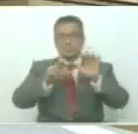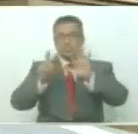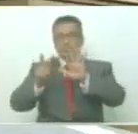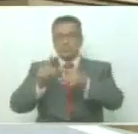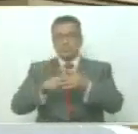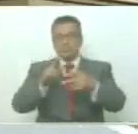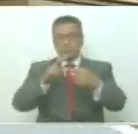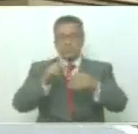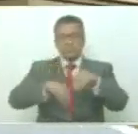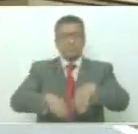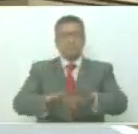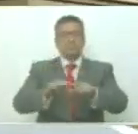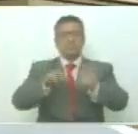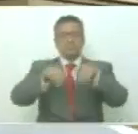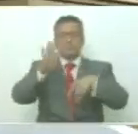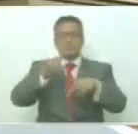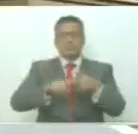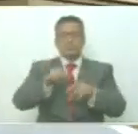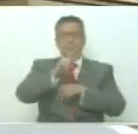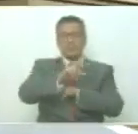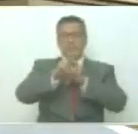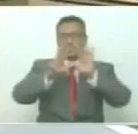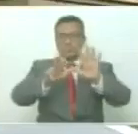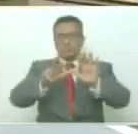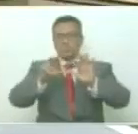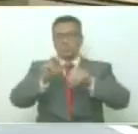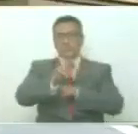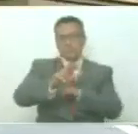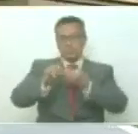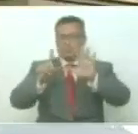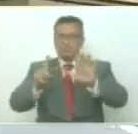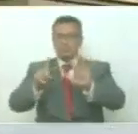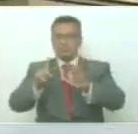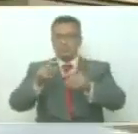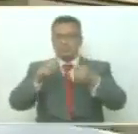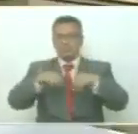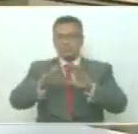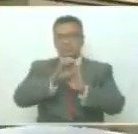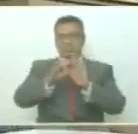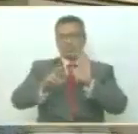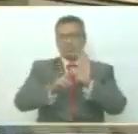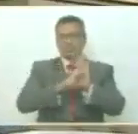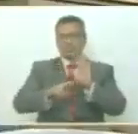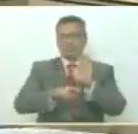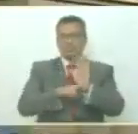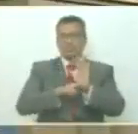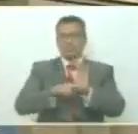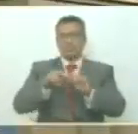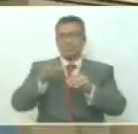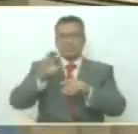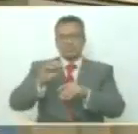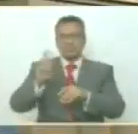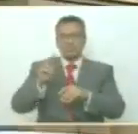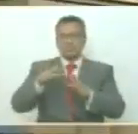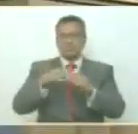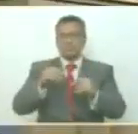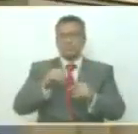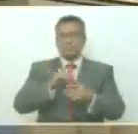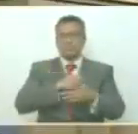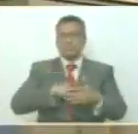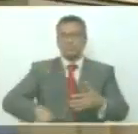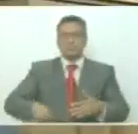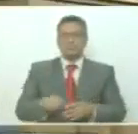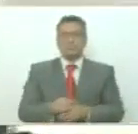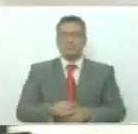187, numeral 14 y 236, numeral 15 de la Constitución de la República Bolivariana de Venezuela. Es todo, señor